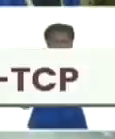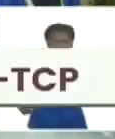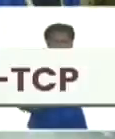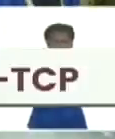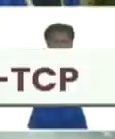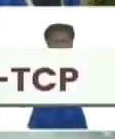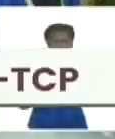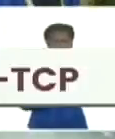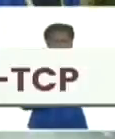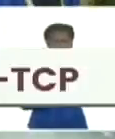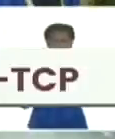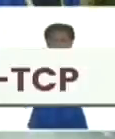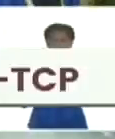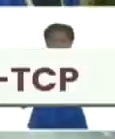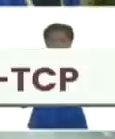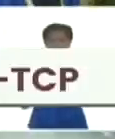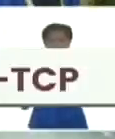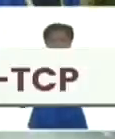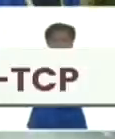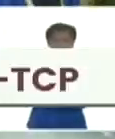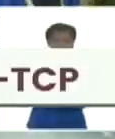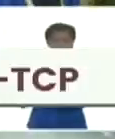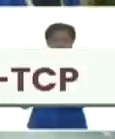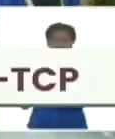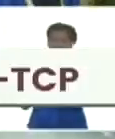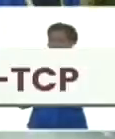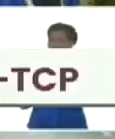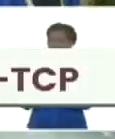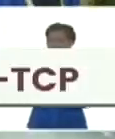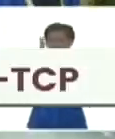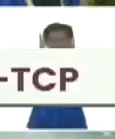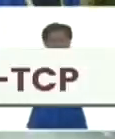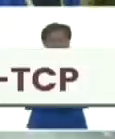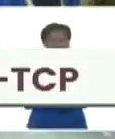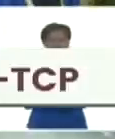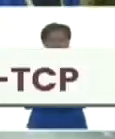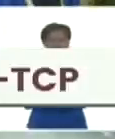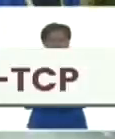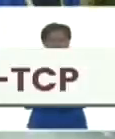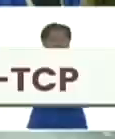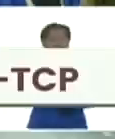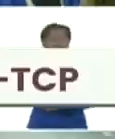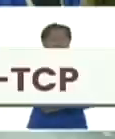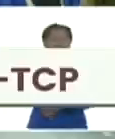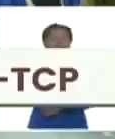y donde se dirigía